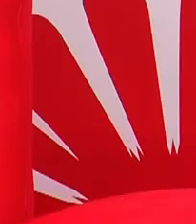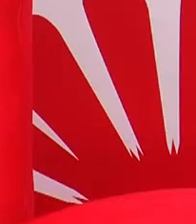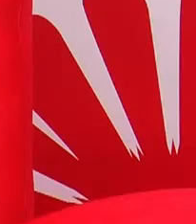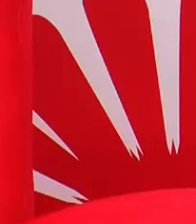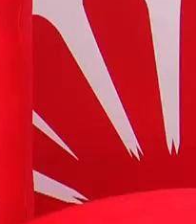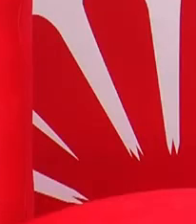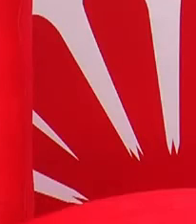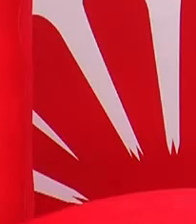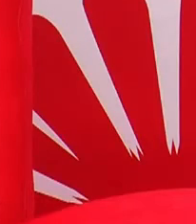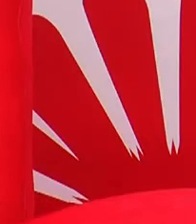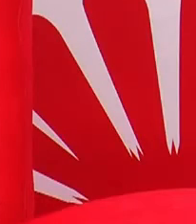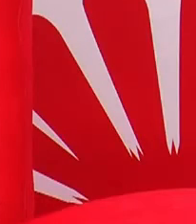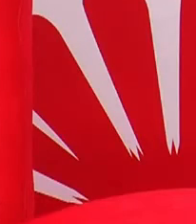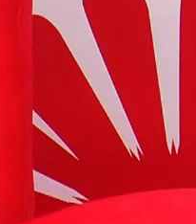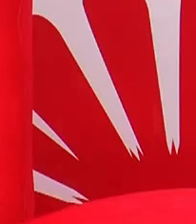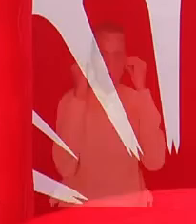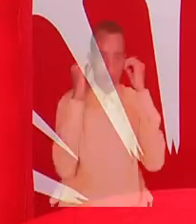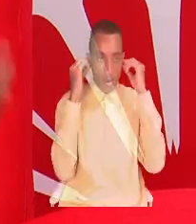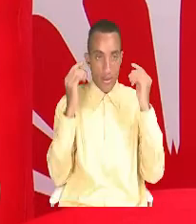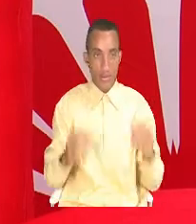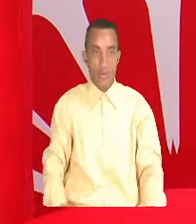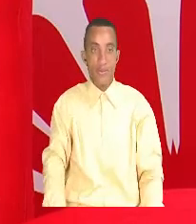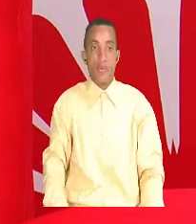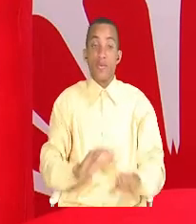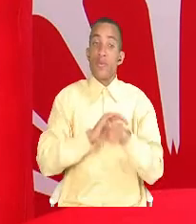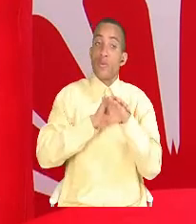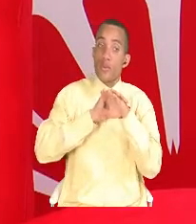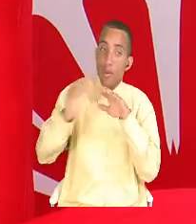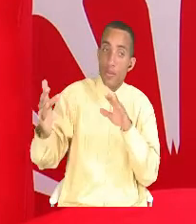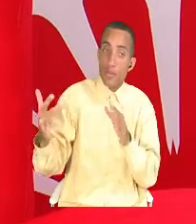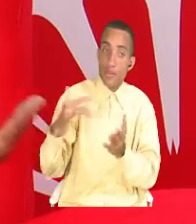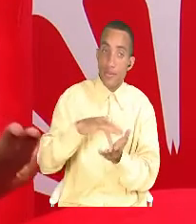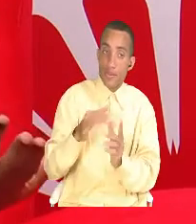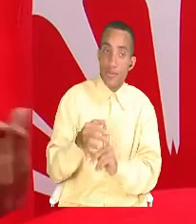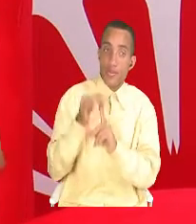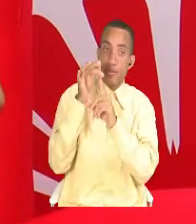Muy buenos días, y yo continúo aquí con nuestros invitados especiales del día de